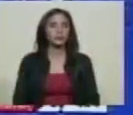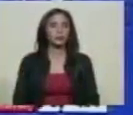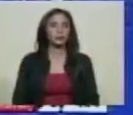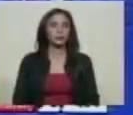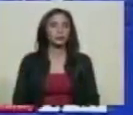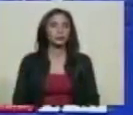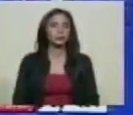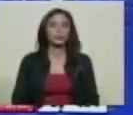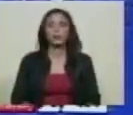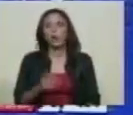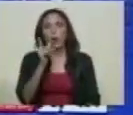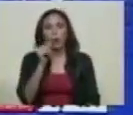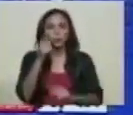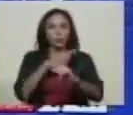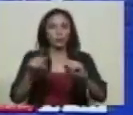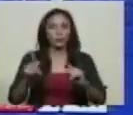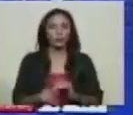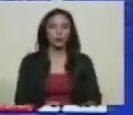Leonardo Montezuma,